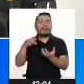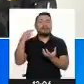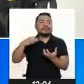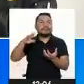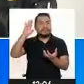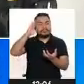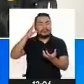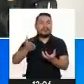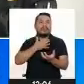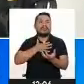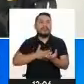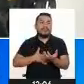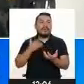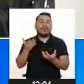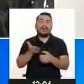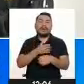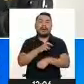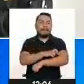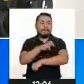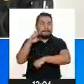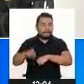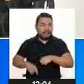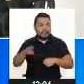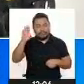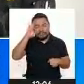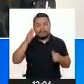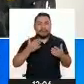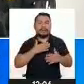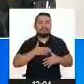Policía Nacional de Perú, con un profesionalismo y con las ganas de servir,